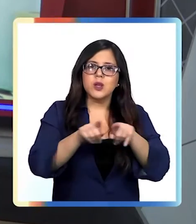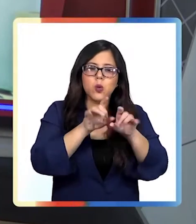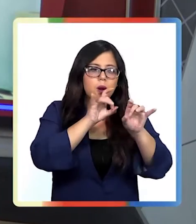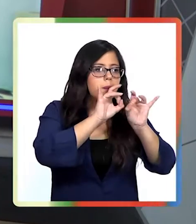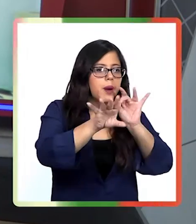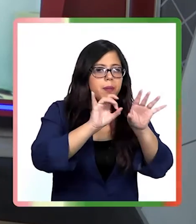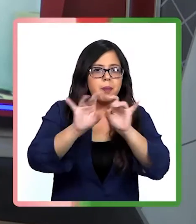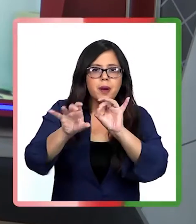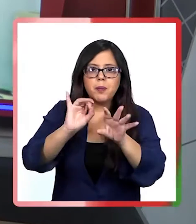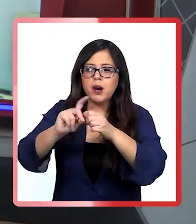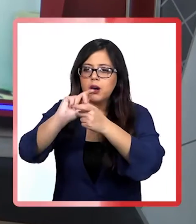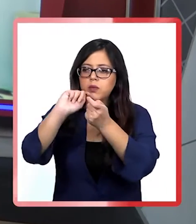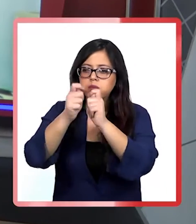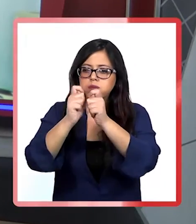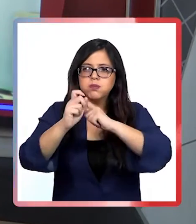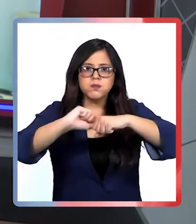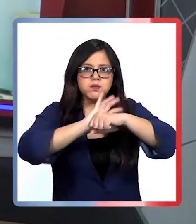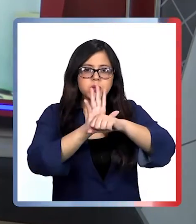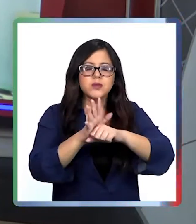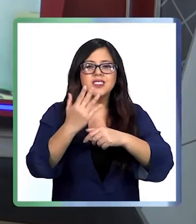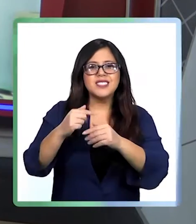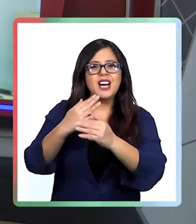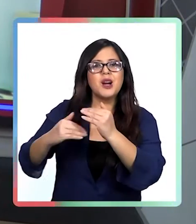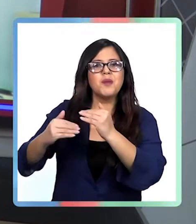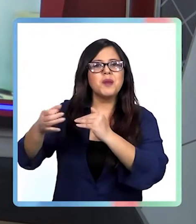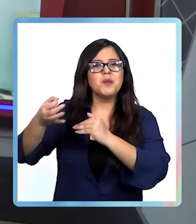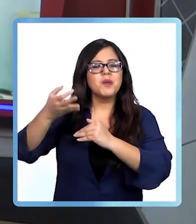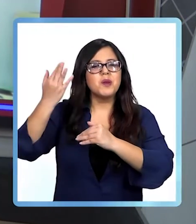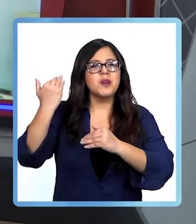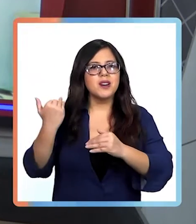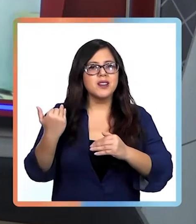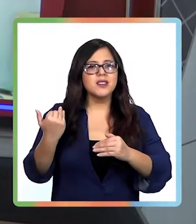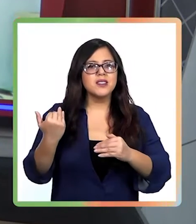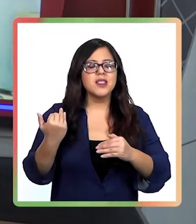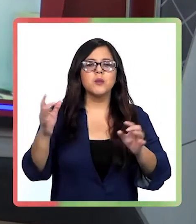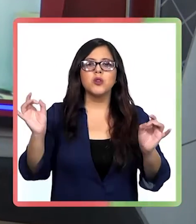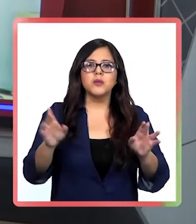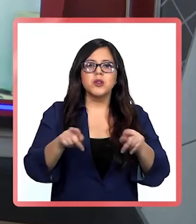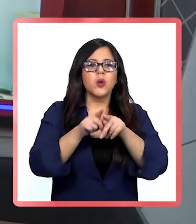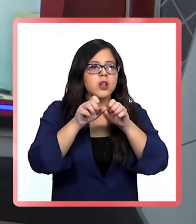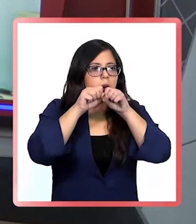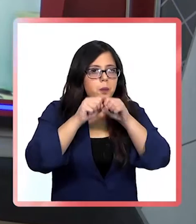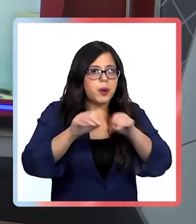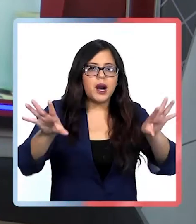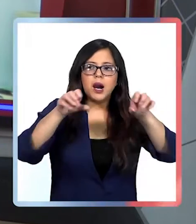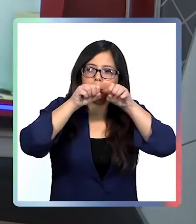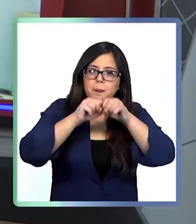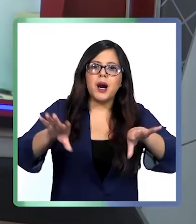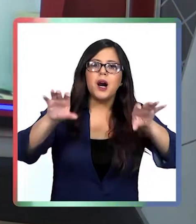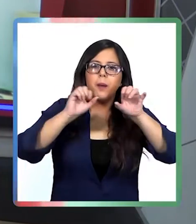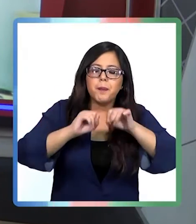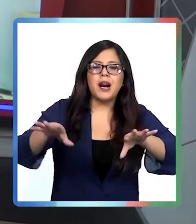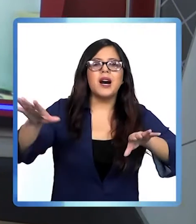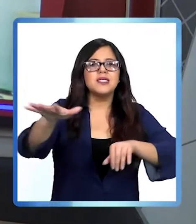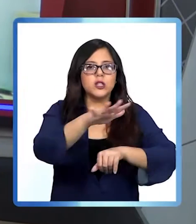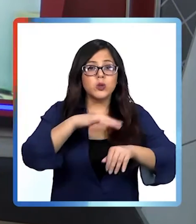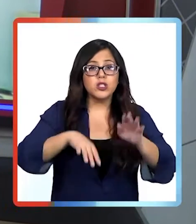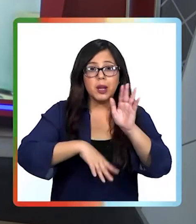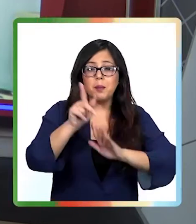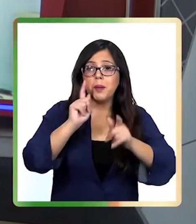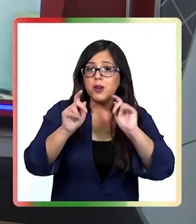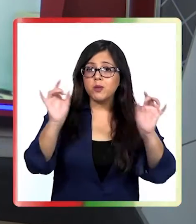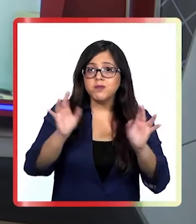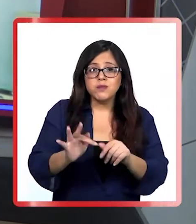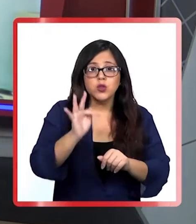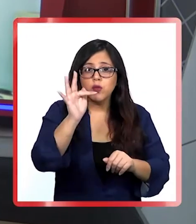de persona en persona, sigue mutando, a ratos lo decíamos como las olas del mar, vamos a tener rebrotes y probablemente situaciones más peligrosas